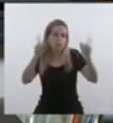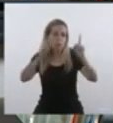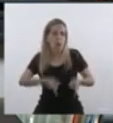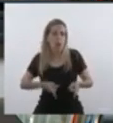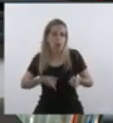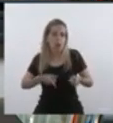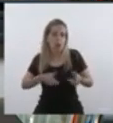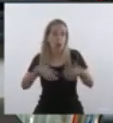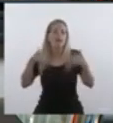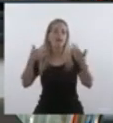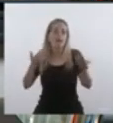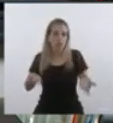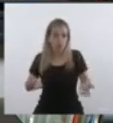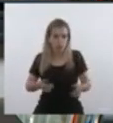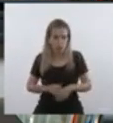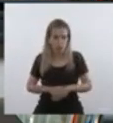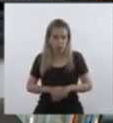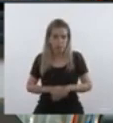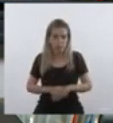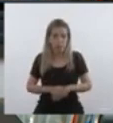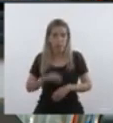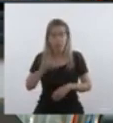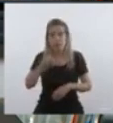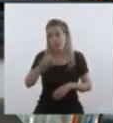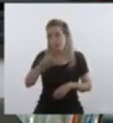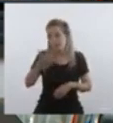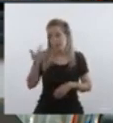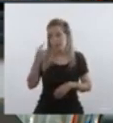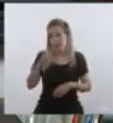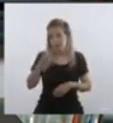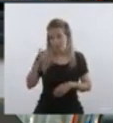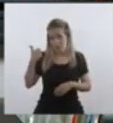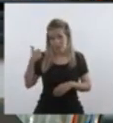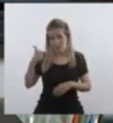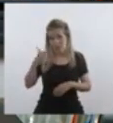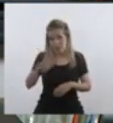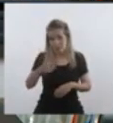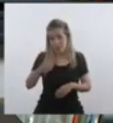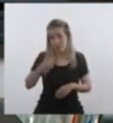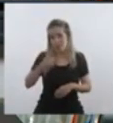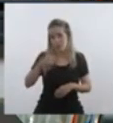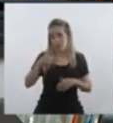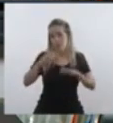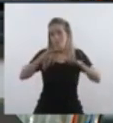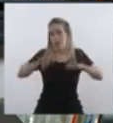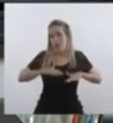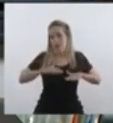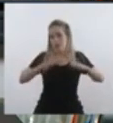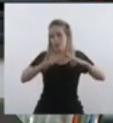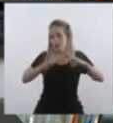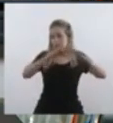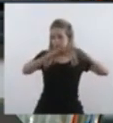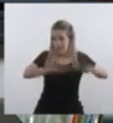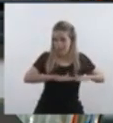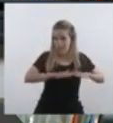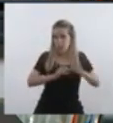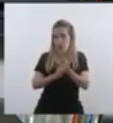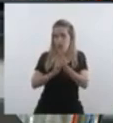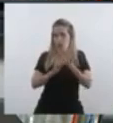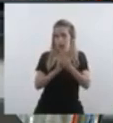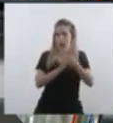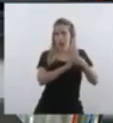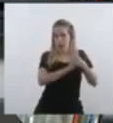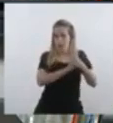Pues bien, estos días que estuve aquí recluido, en